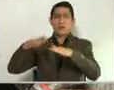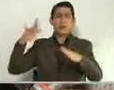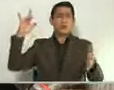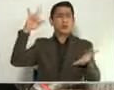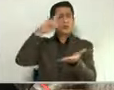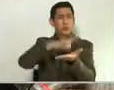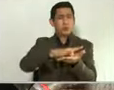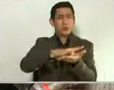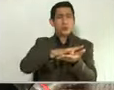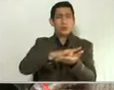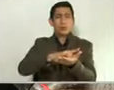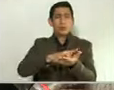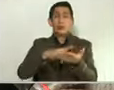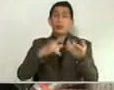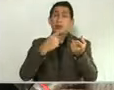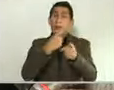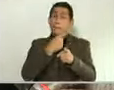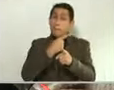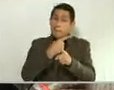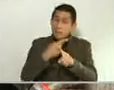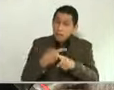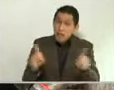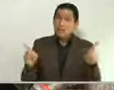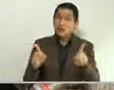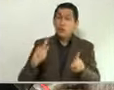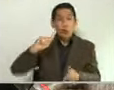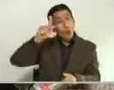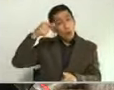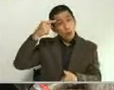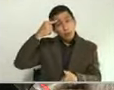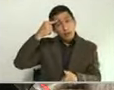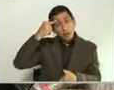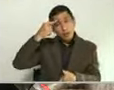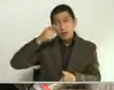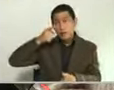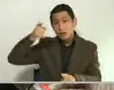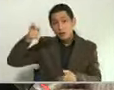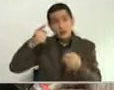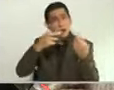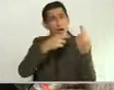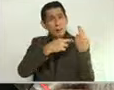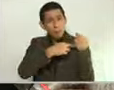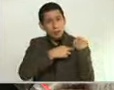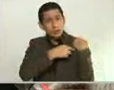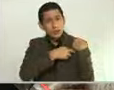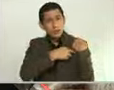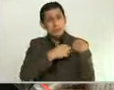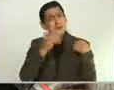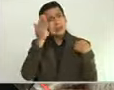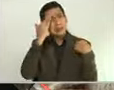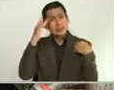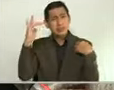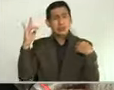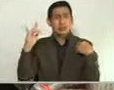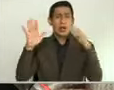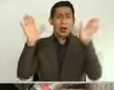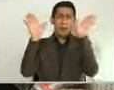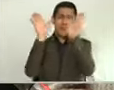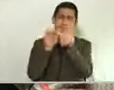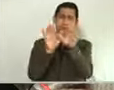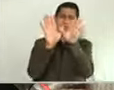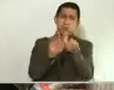el islote, esas aves las que le corresponden al medio ambiente y que yo lo he reconocido, son un peligro latente para los vuelos